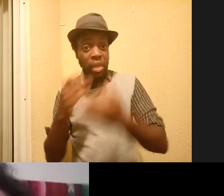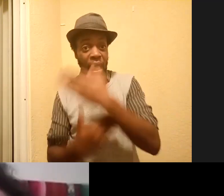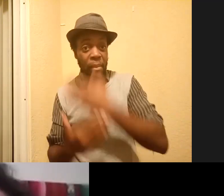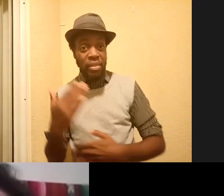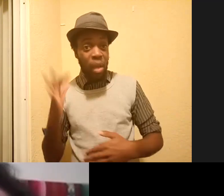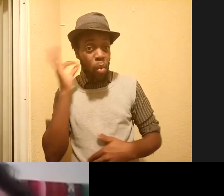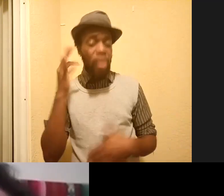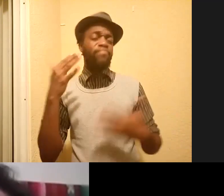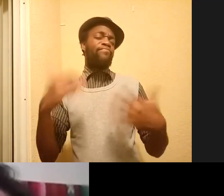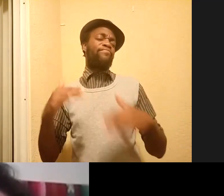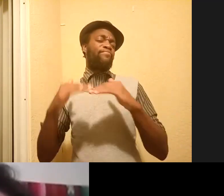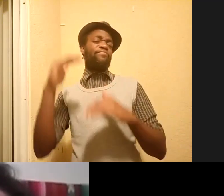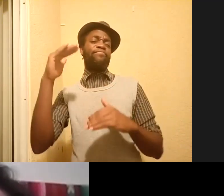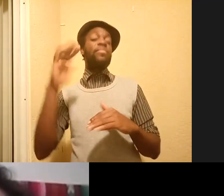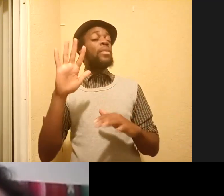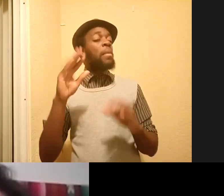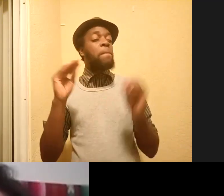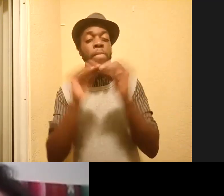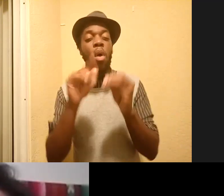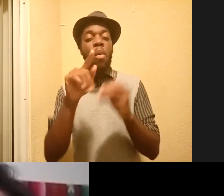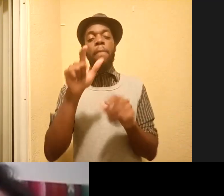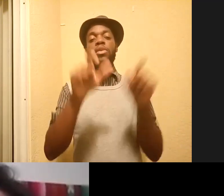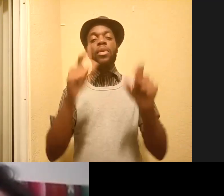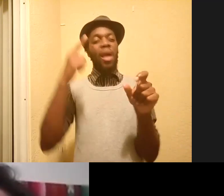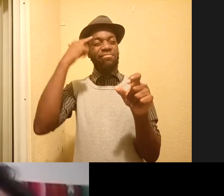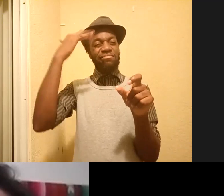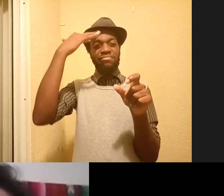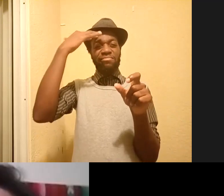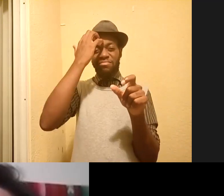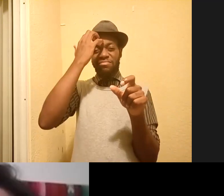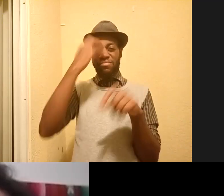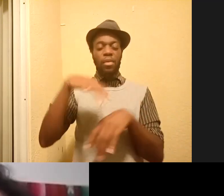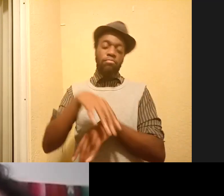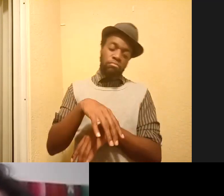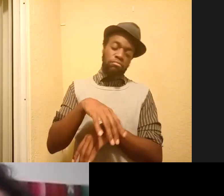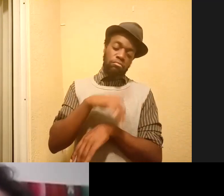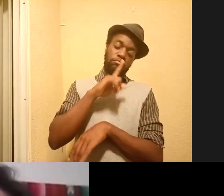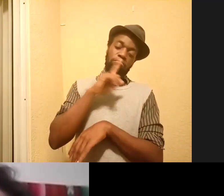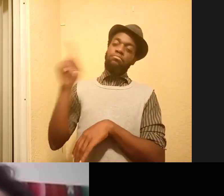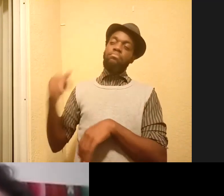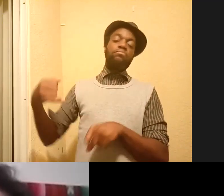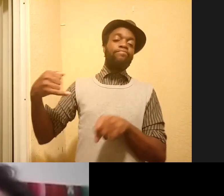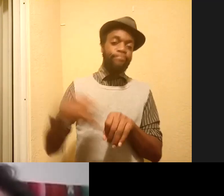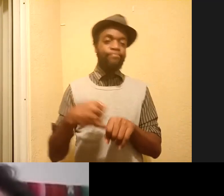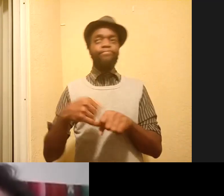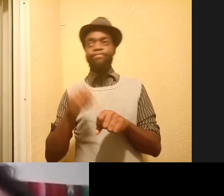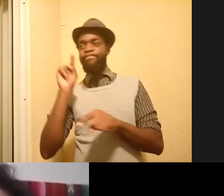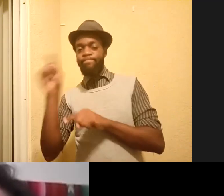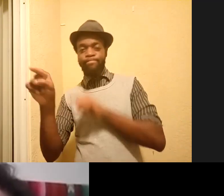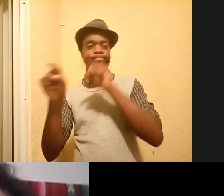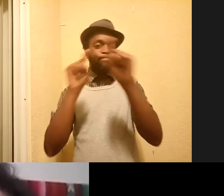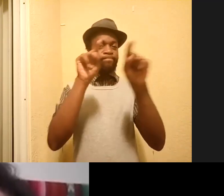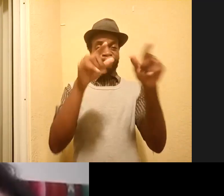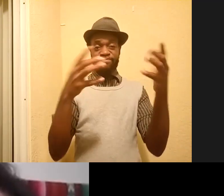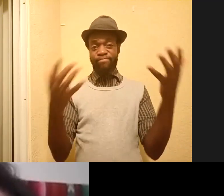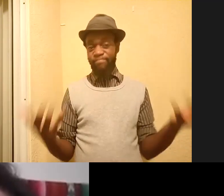con discapacidad psíquica o intelectual, en muchos de los casos son condiciones que quedan en el